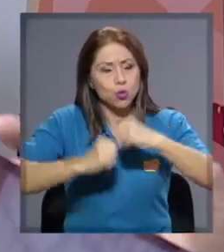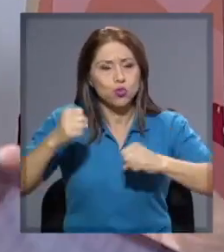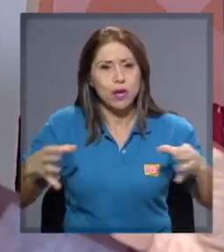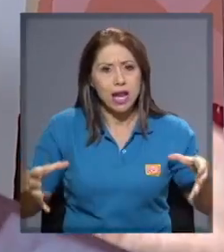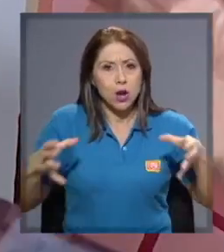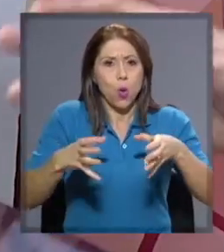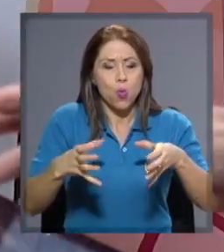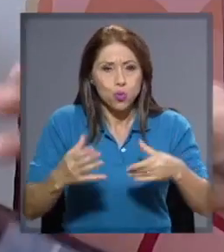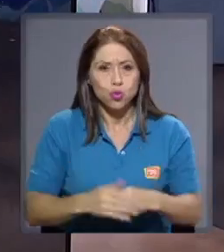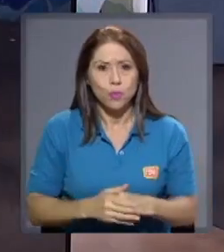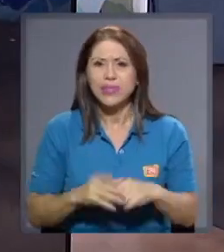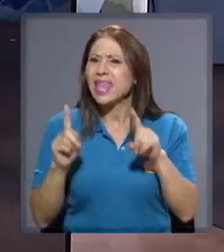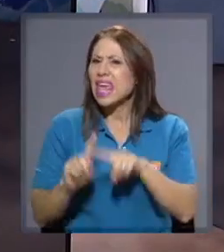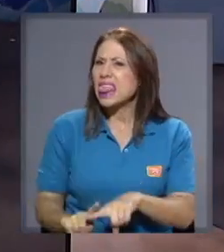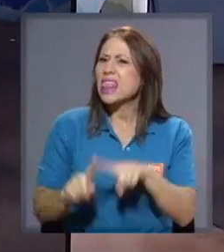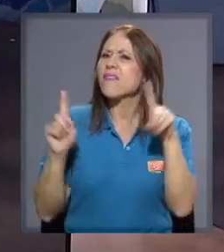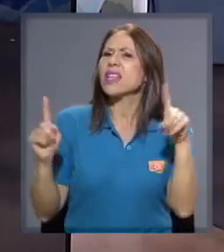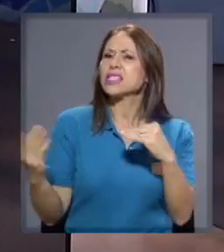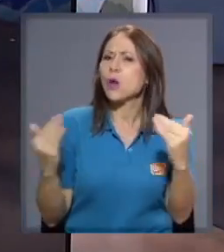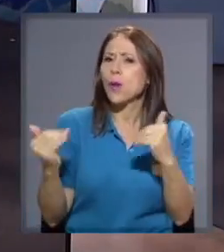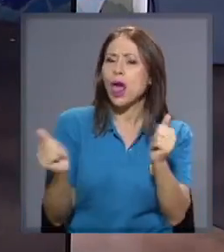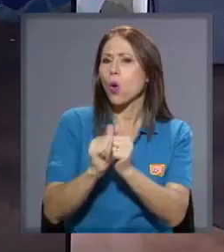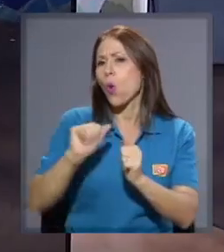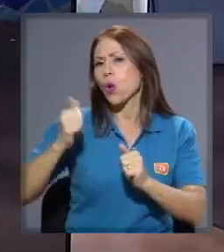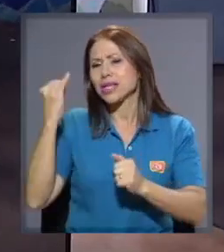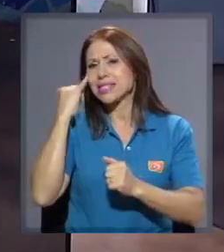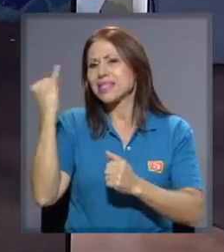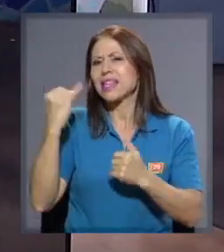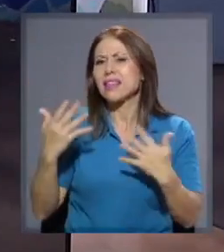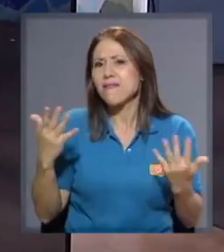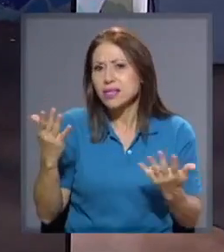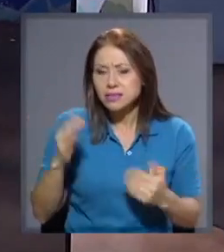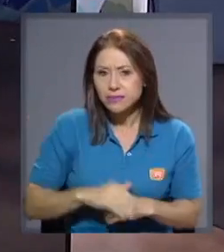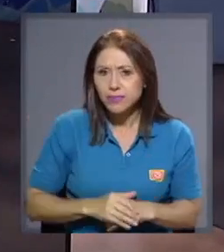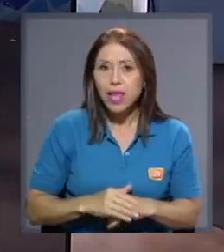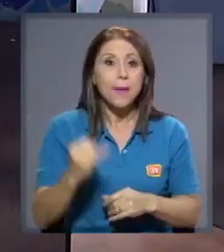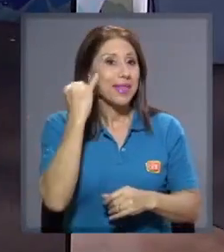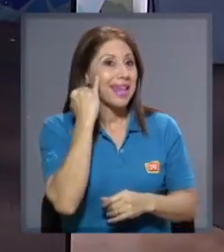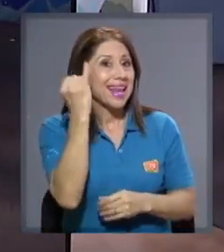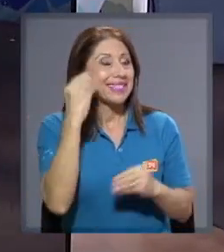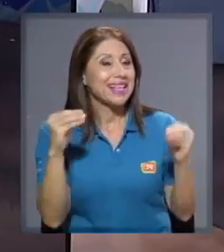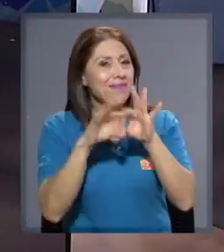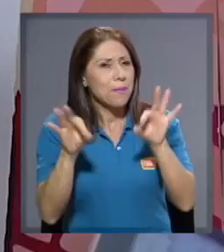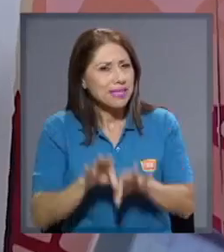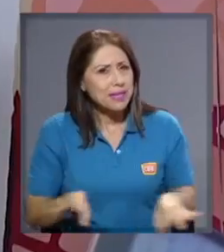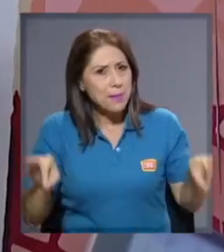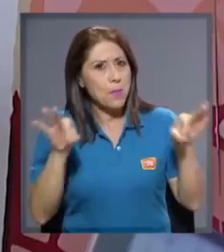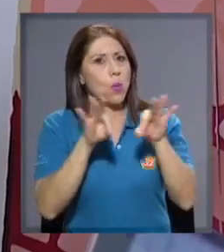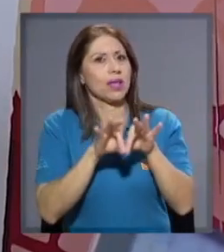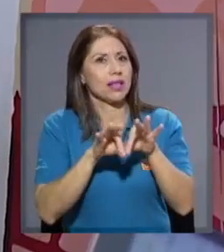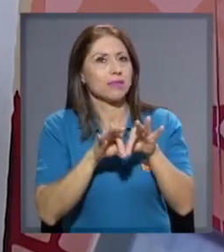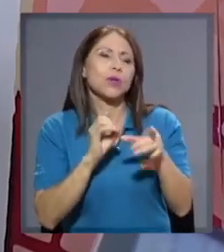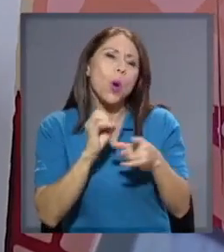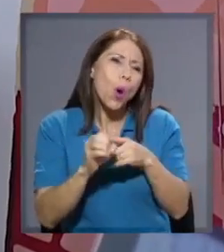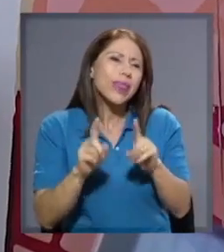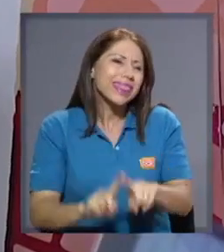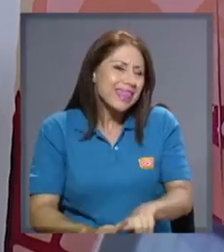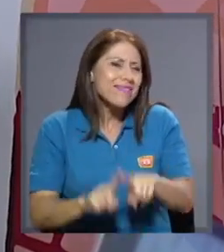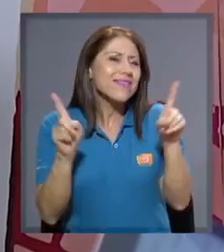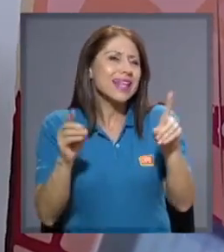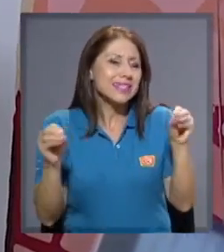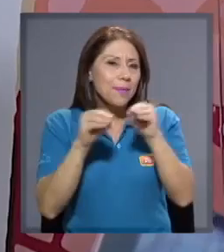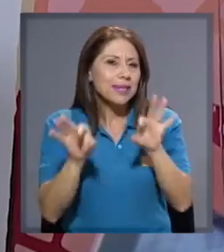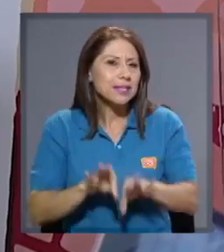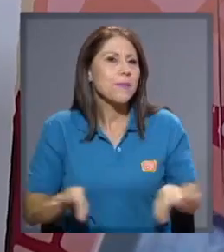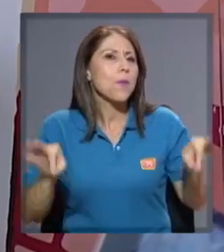diferencia tendrá con respecto a otras iniciativas en ese sentido mire la iniciativa más importante o la diferencia más importante